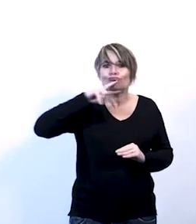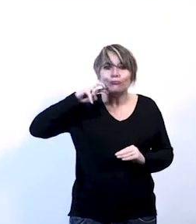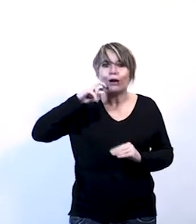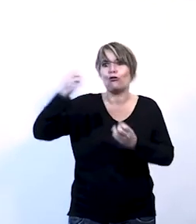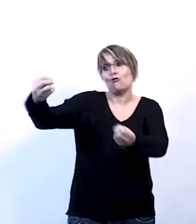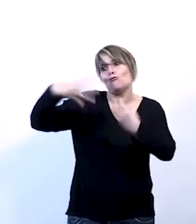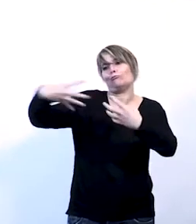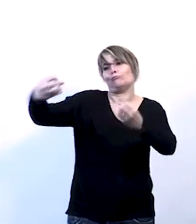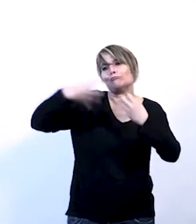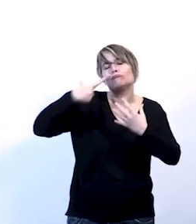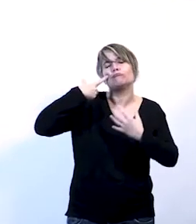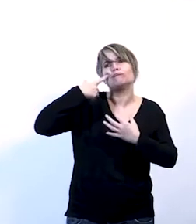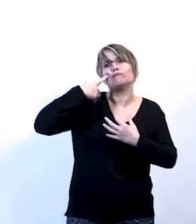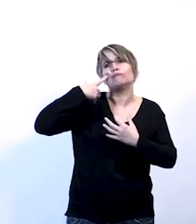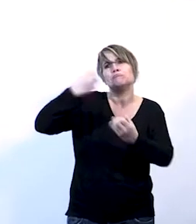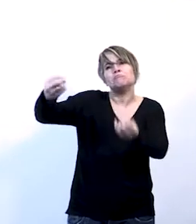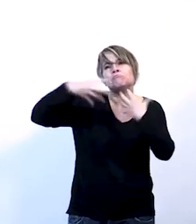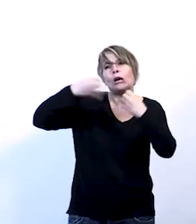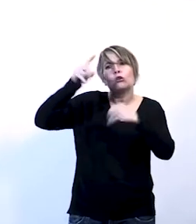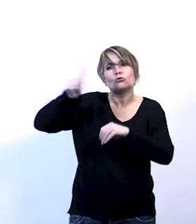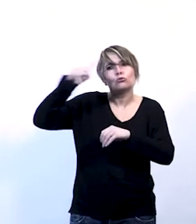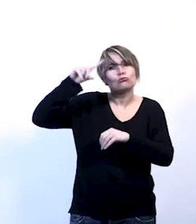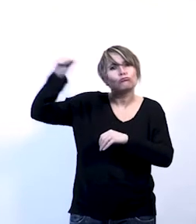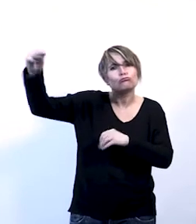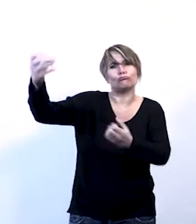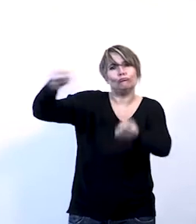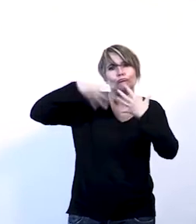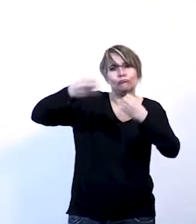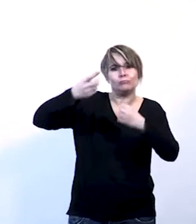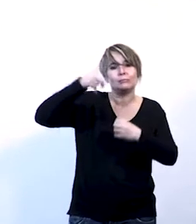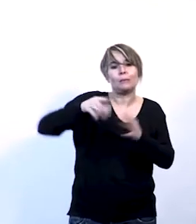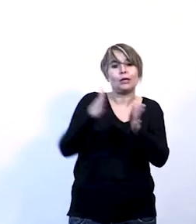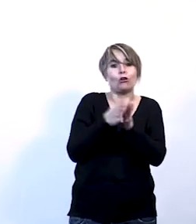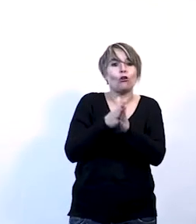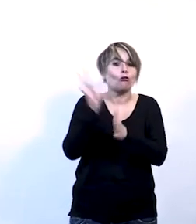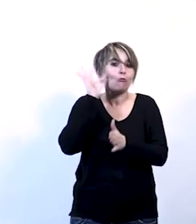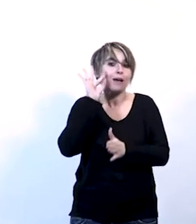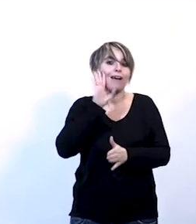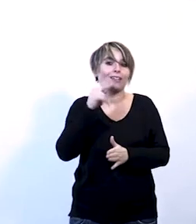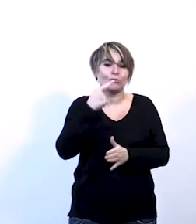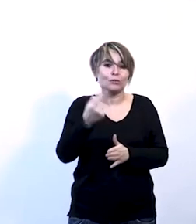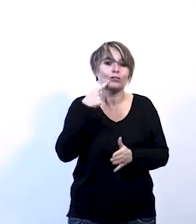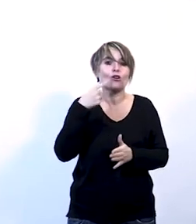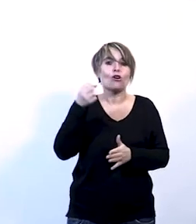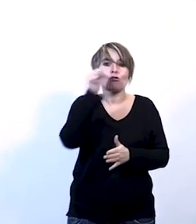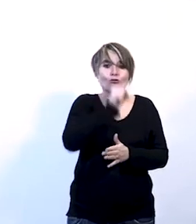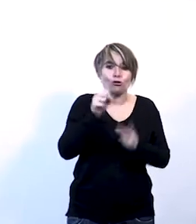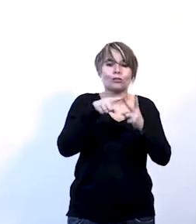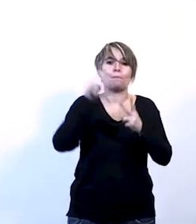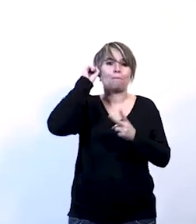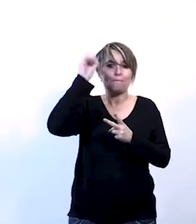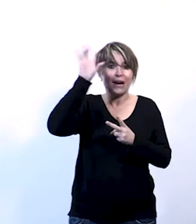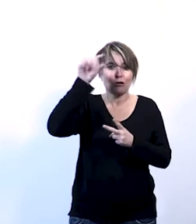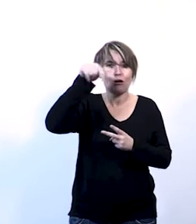trasladando estas palabras desde allá, así como a las compañeras que antes no hemos mencionado, a Rosa y a Mariola, que nos